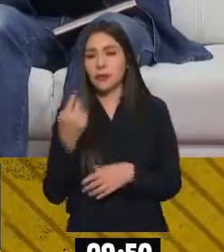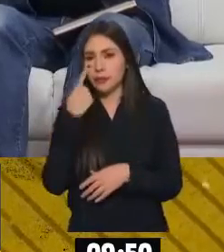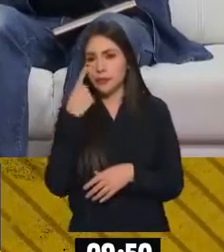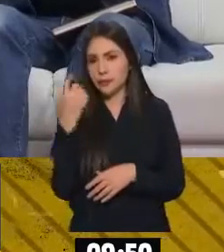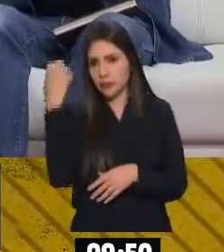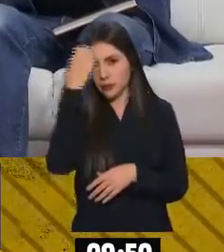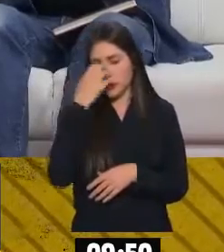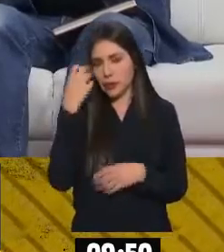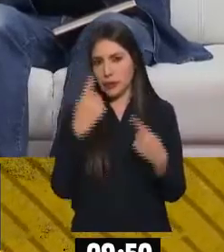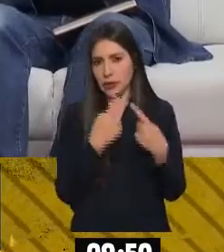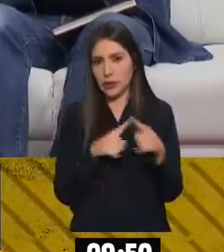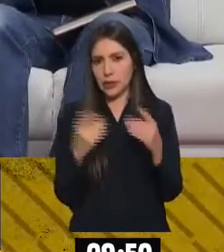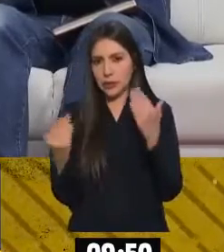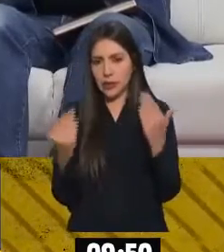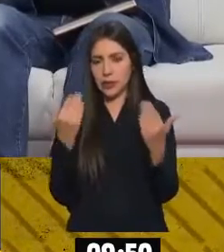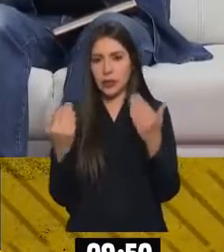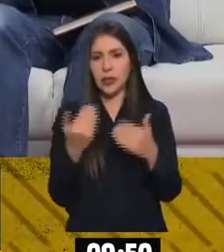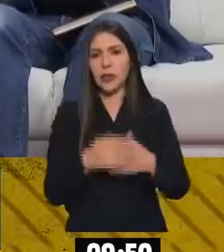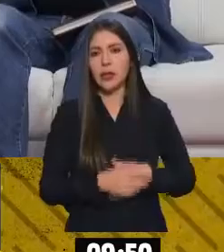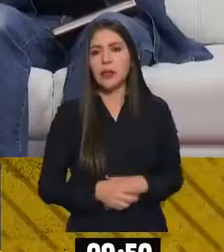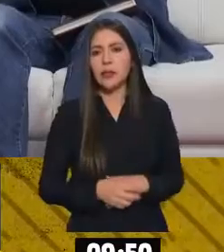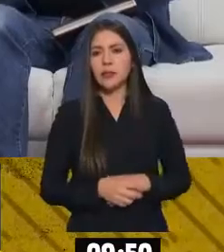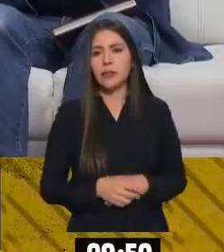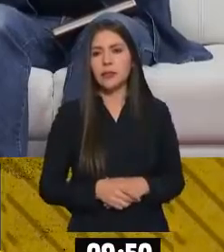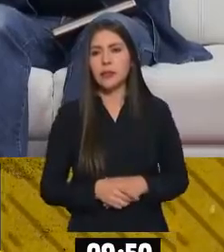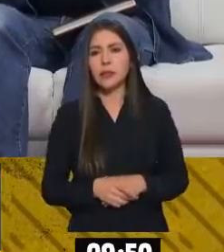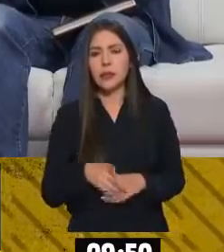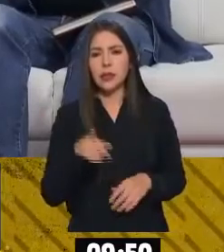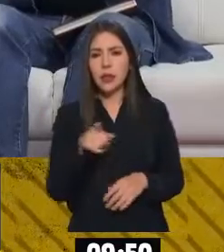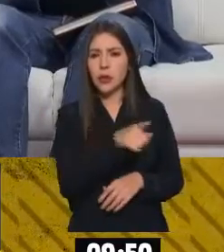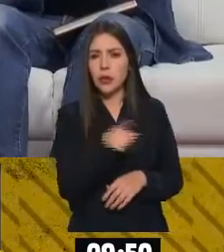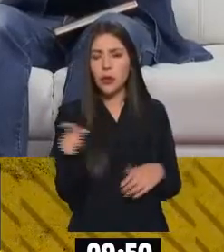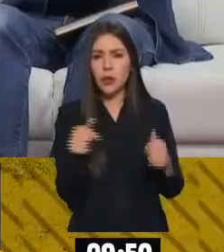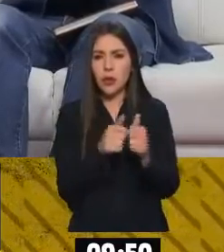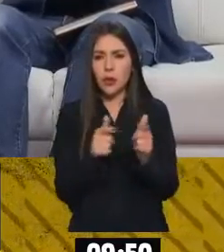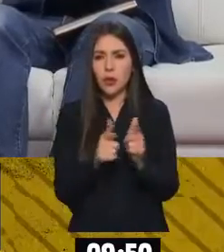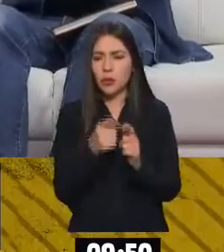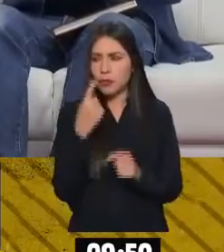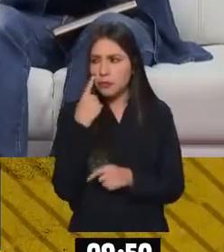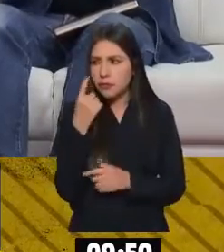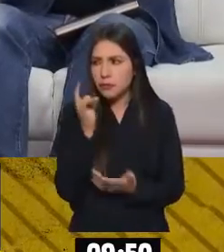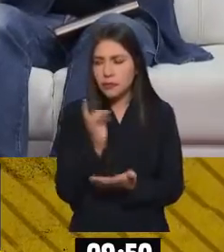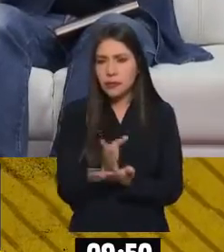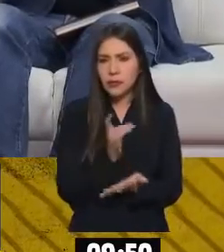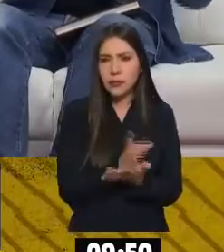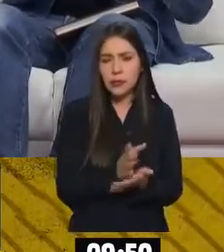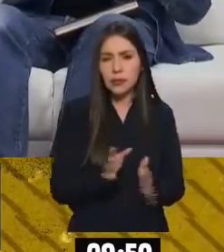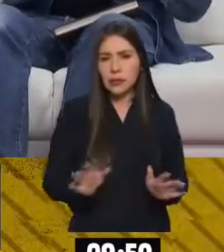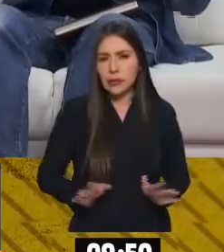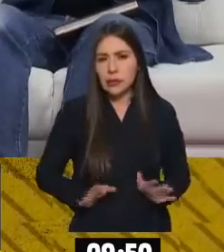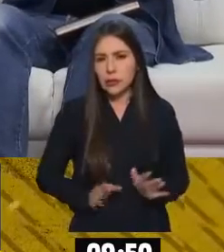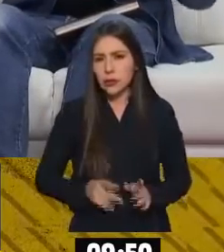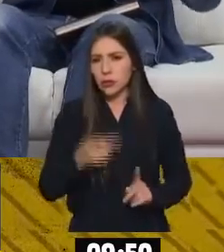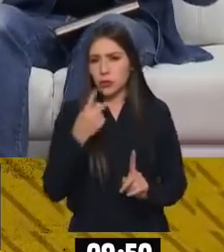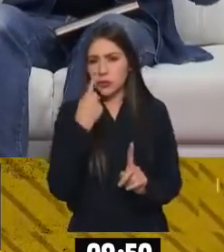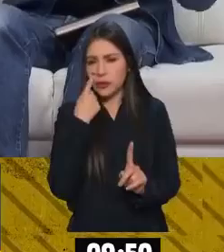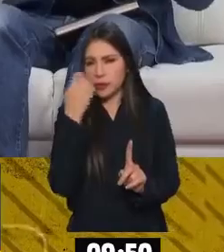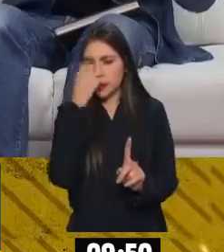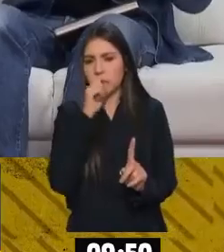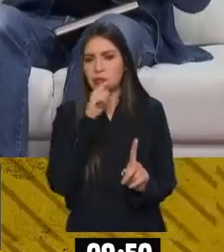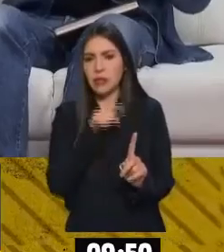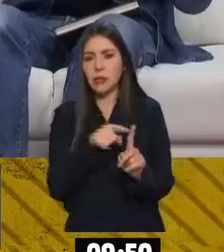y una características que definen a estos grupos, podríamos decir, son las autodefensas. Por ejemplo, lo